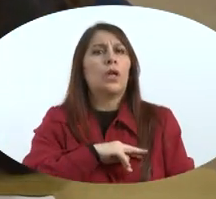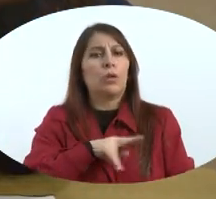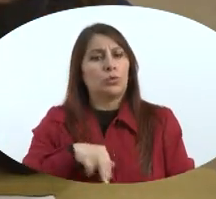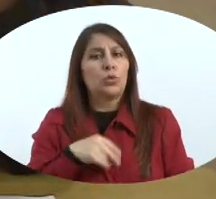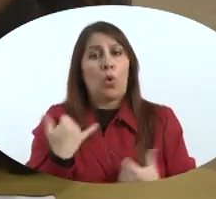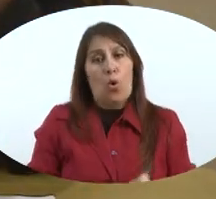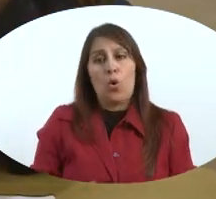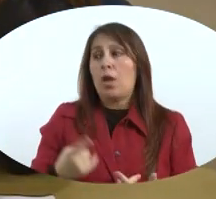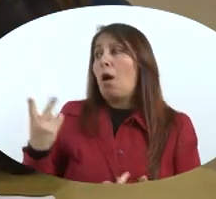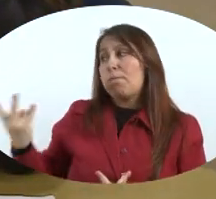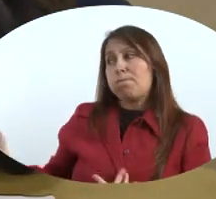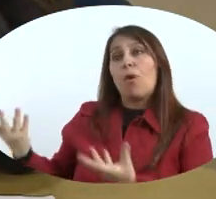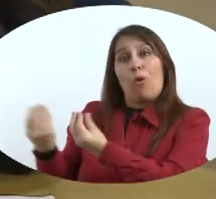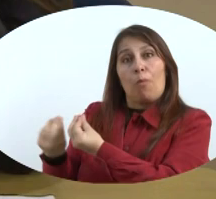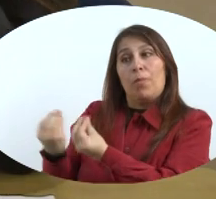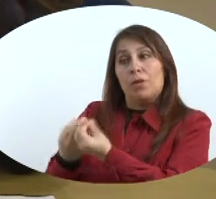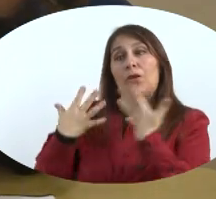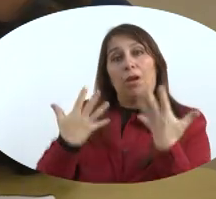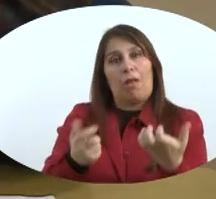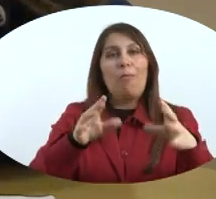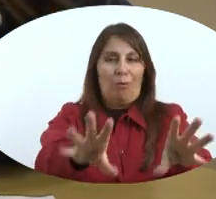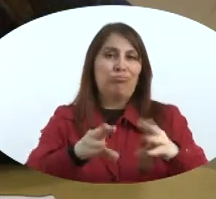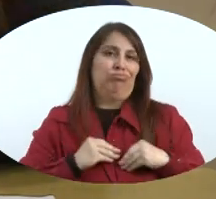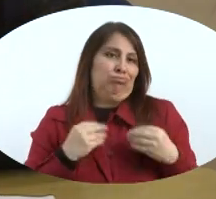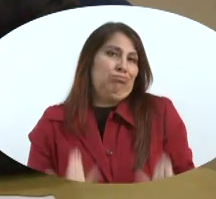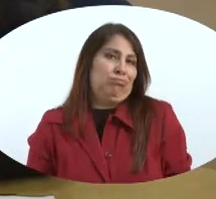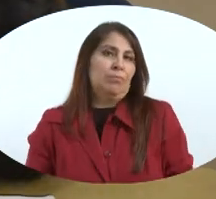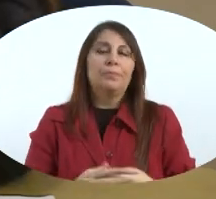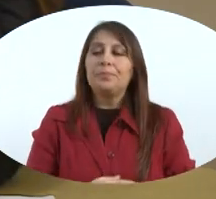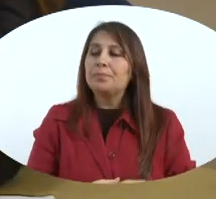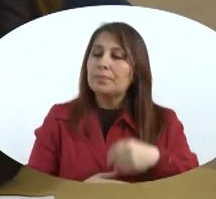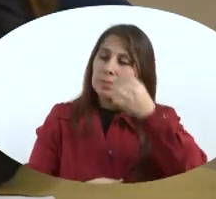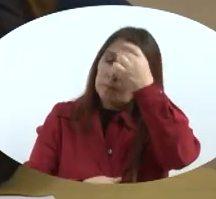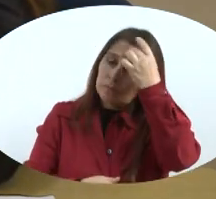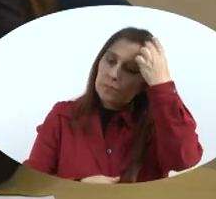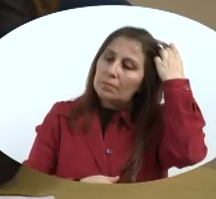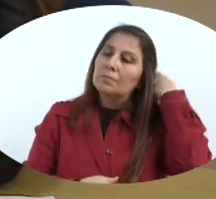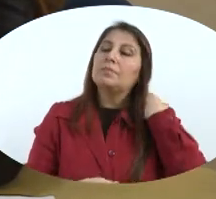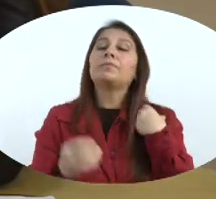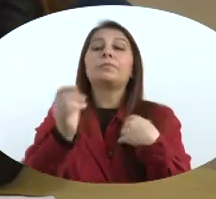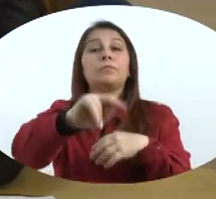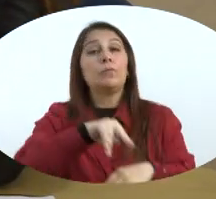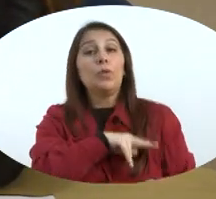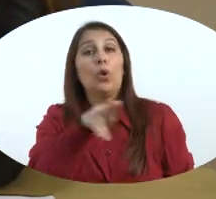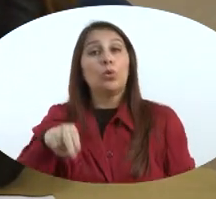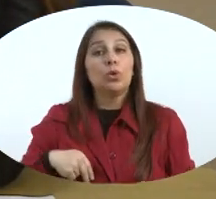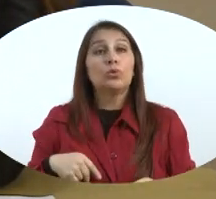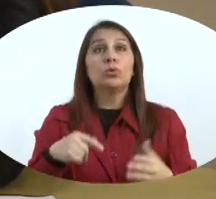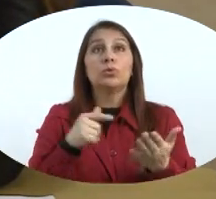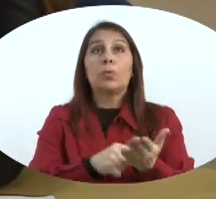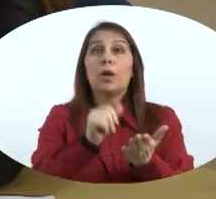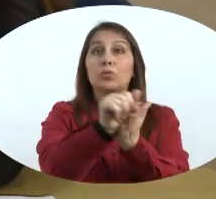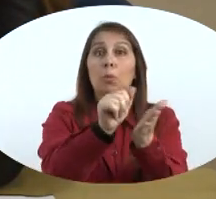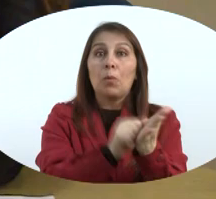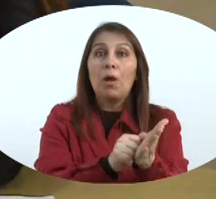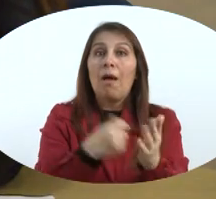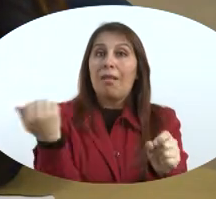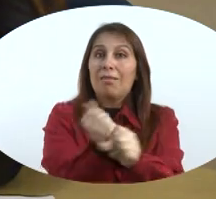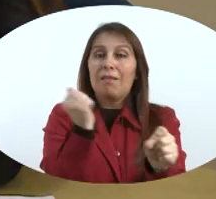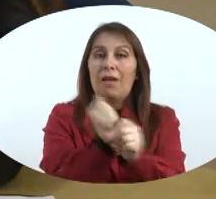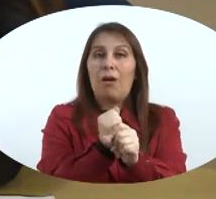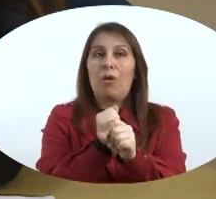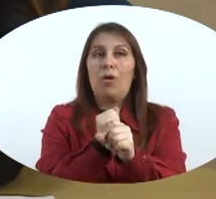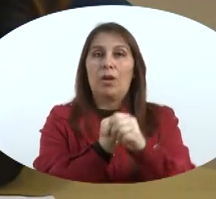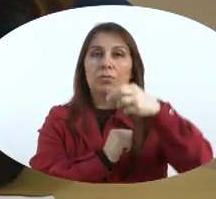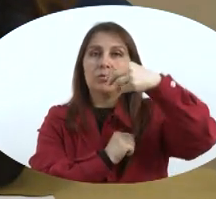nuestros compañeros como nosotros queremos asumir bueno nosotros hemos para nuestro programa hemos fortificado